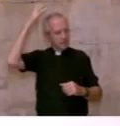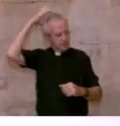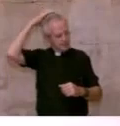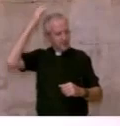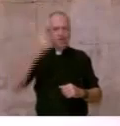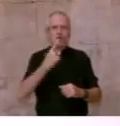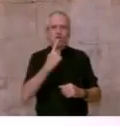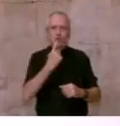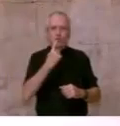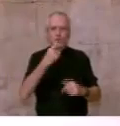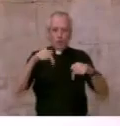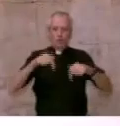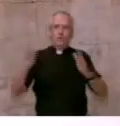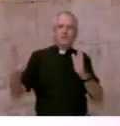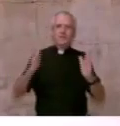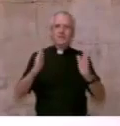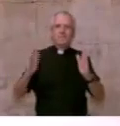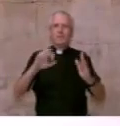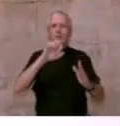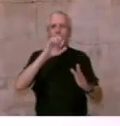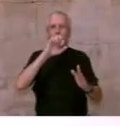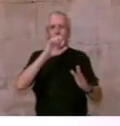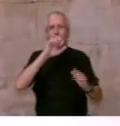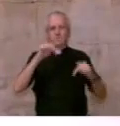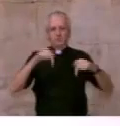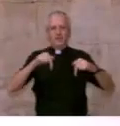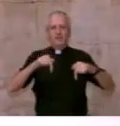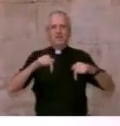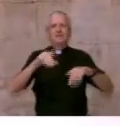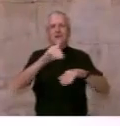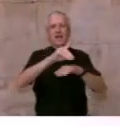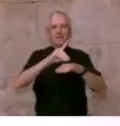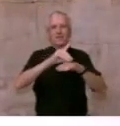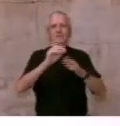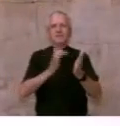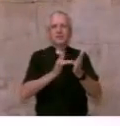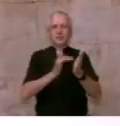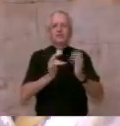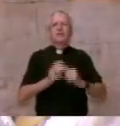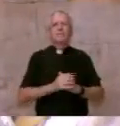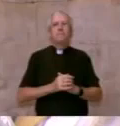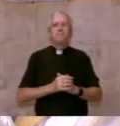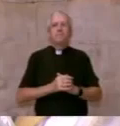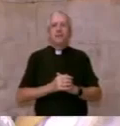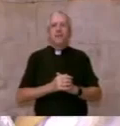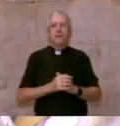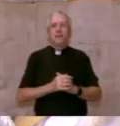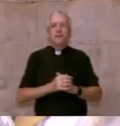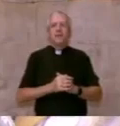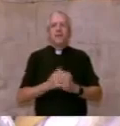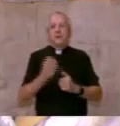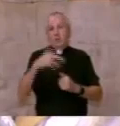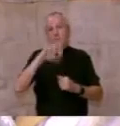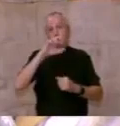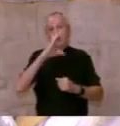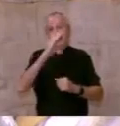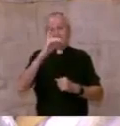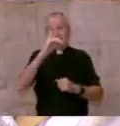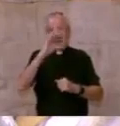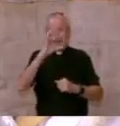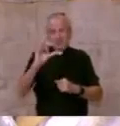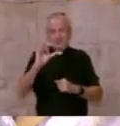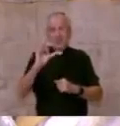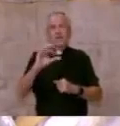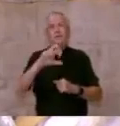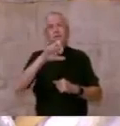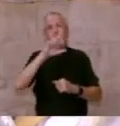el cardenal también difunt Carles Gordó y el difunto cardenal emérito de Barcelona Carles y Gordó y el difunto